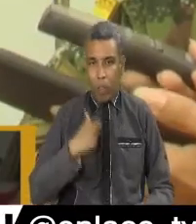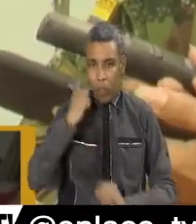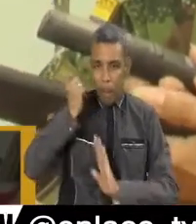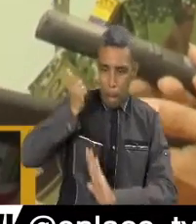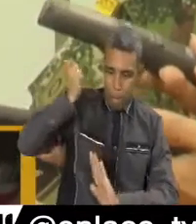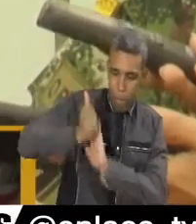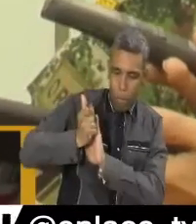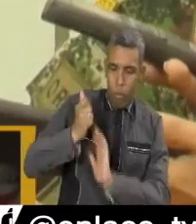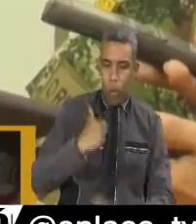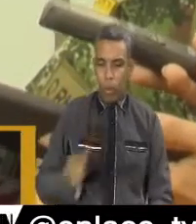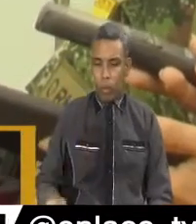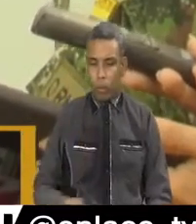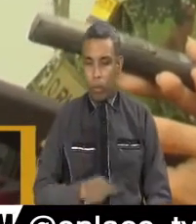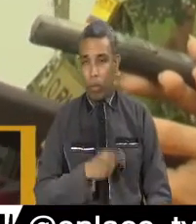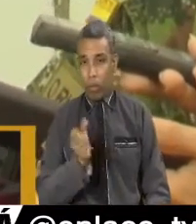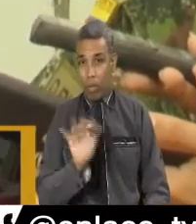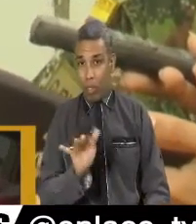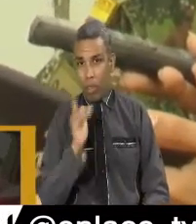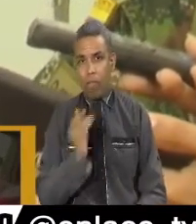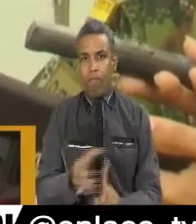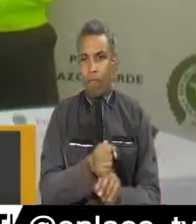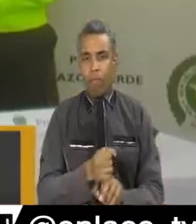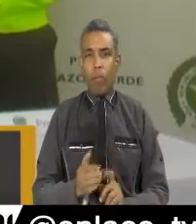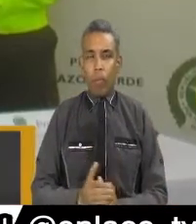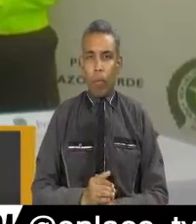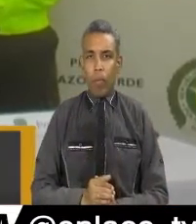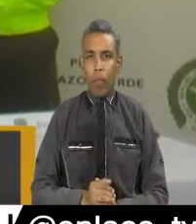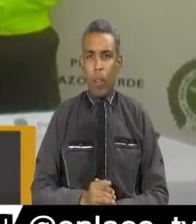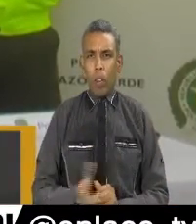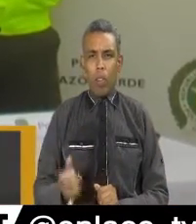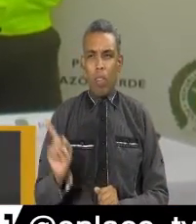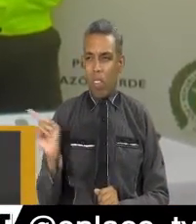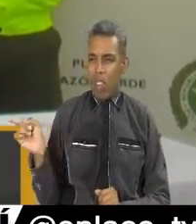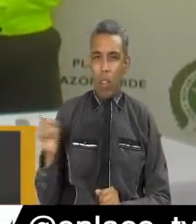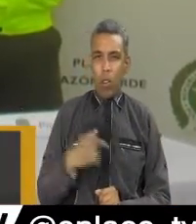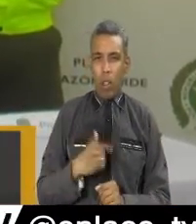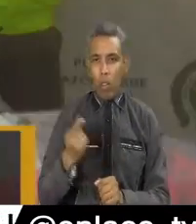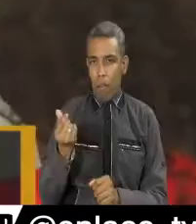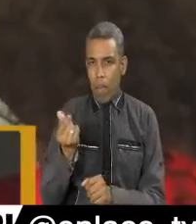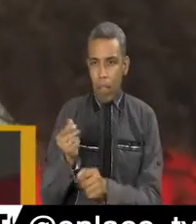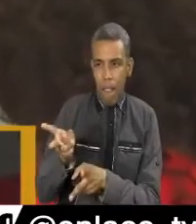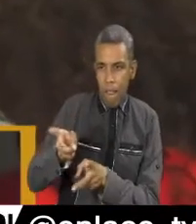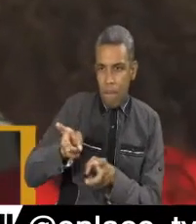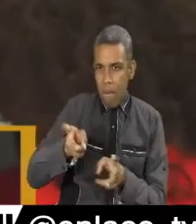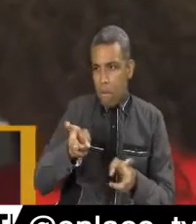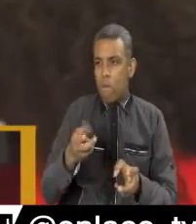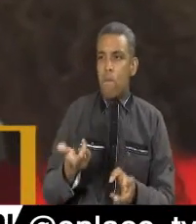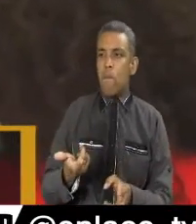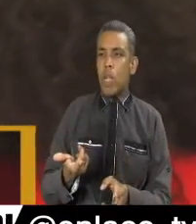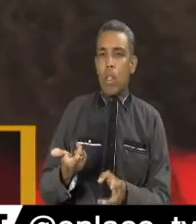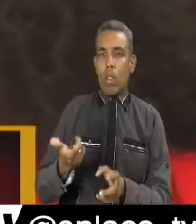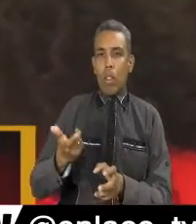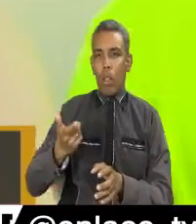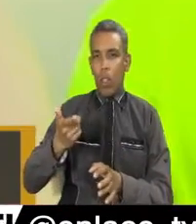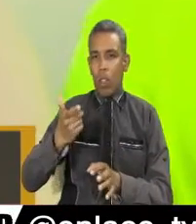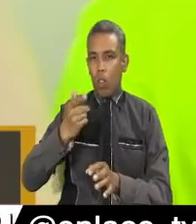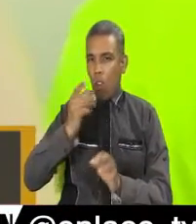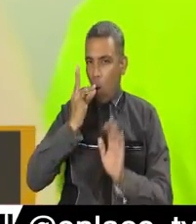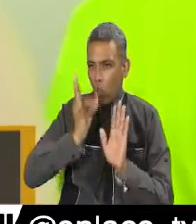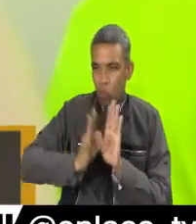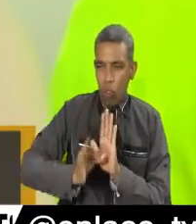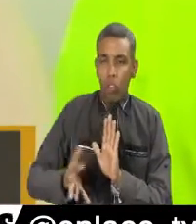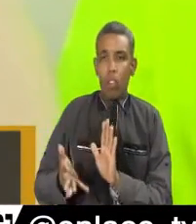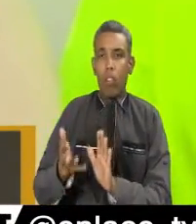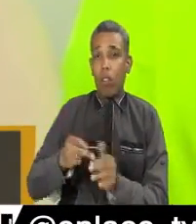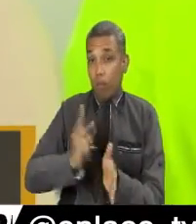son individuos que se dedicaban directamente al tema de extorsión, al tema del homicidio, que estaban afectando directamente la seguridad ciudadana aquí en nuestro municipio de